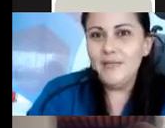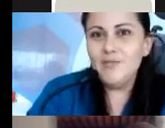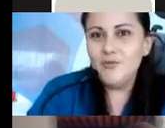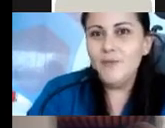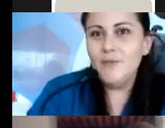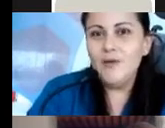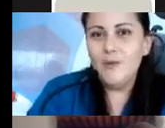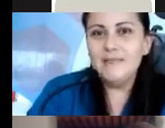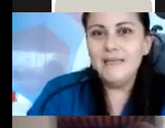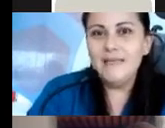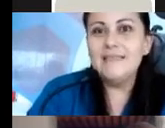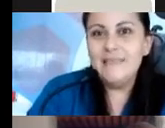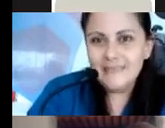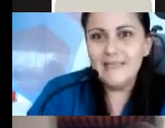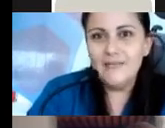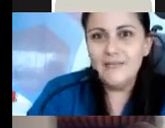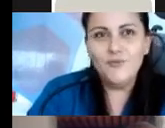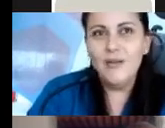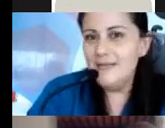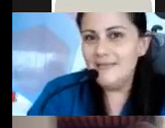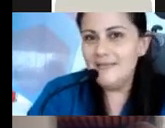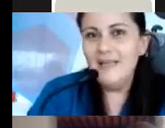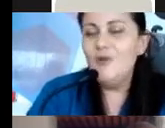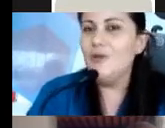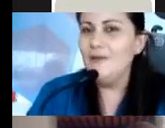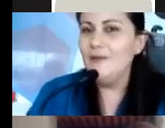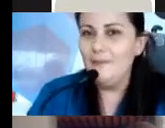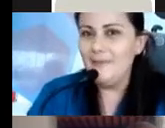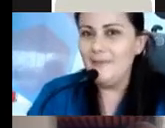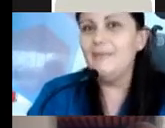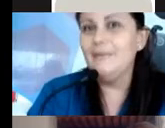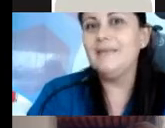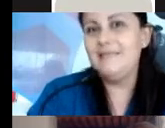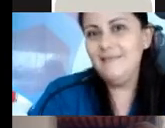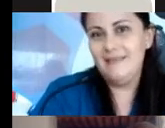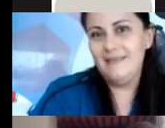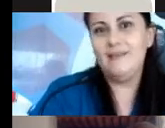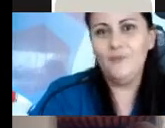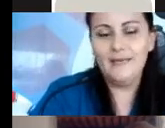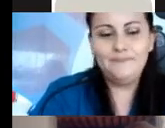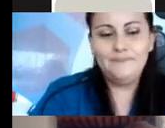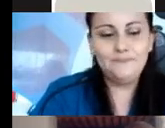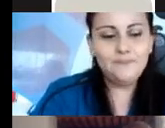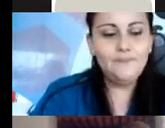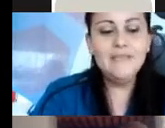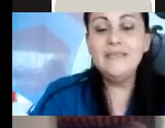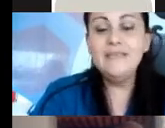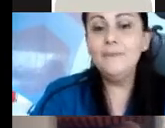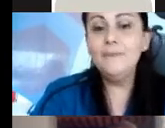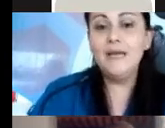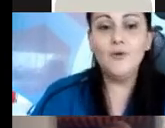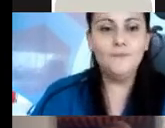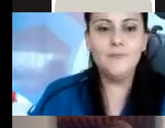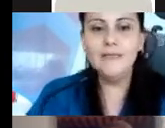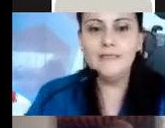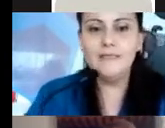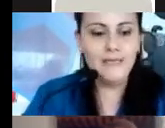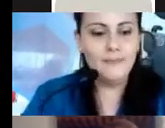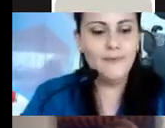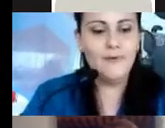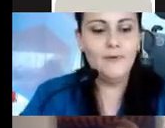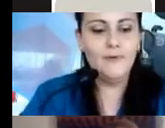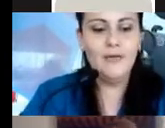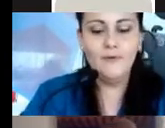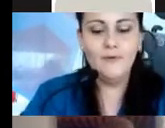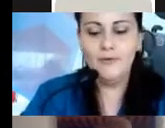cuerpo y tenemos que tomar en cuenta que existen, no solamente lo que el paciente percibe desde afuera. Sin embargo,